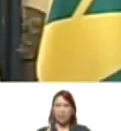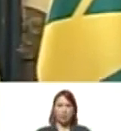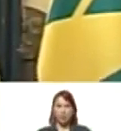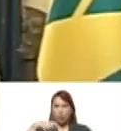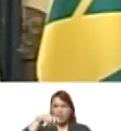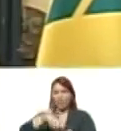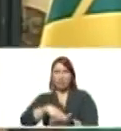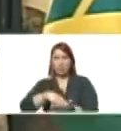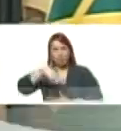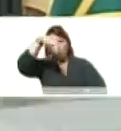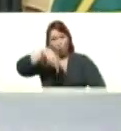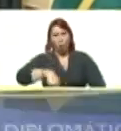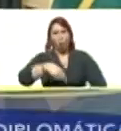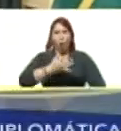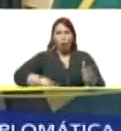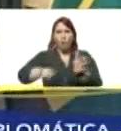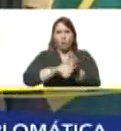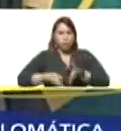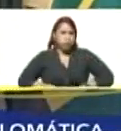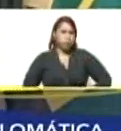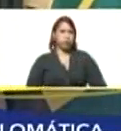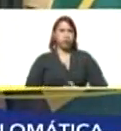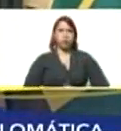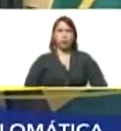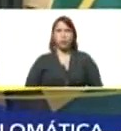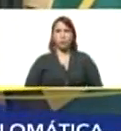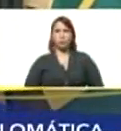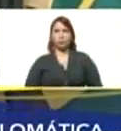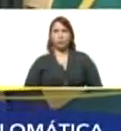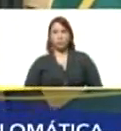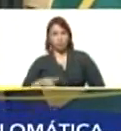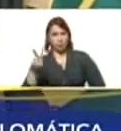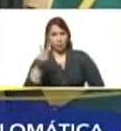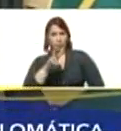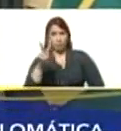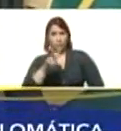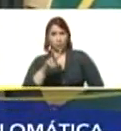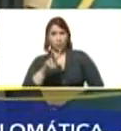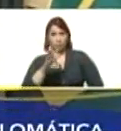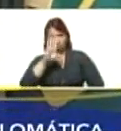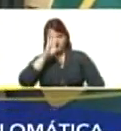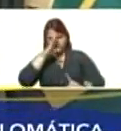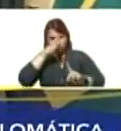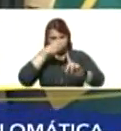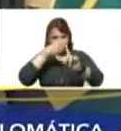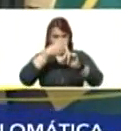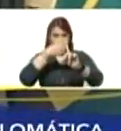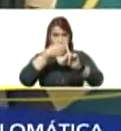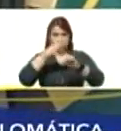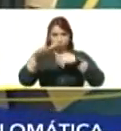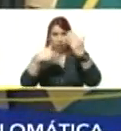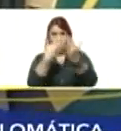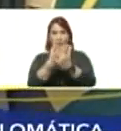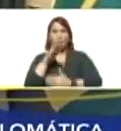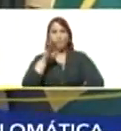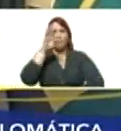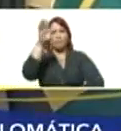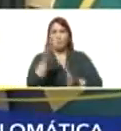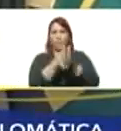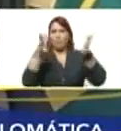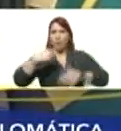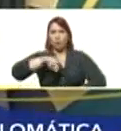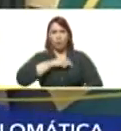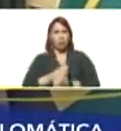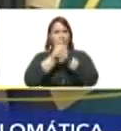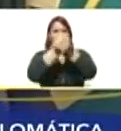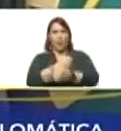hoy ha resucitado de la ceniza y se dirige hacia un futuro de grandeza, nuestra amada